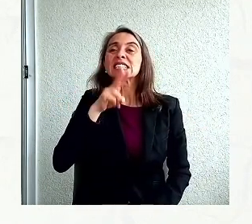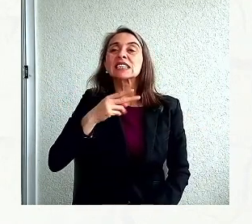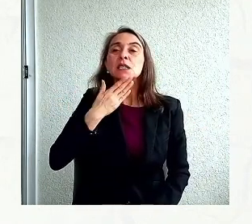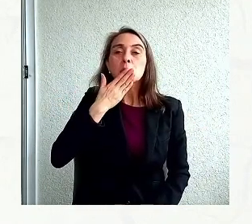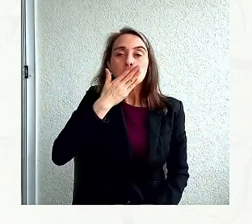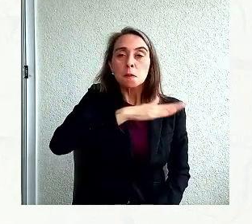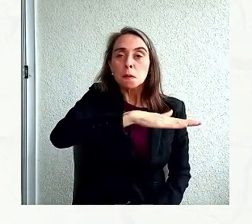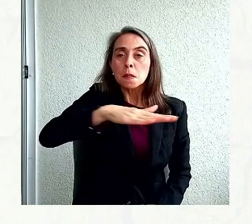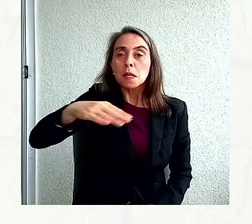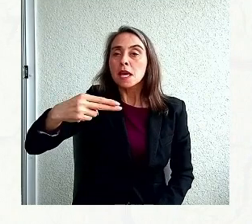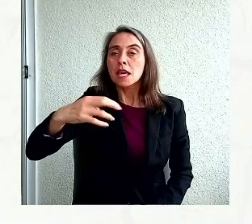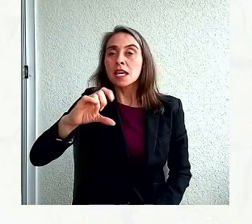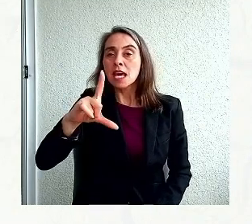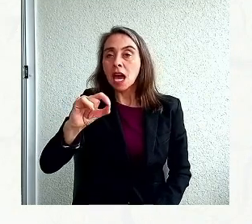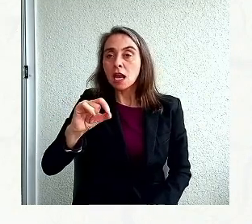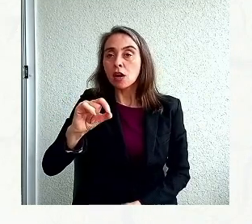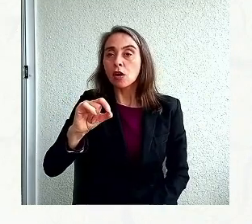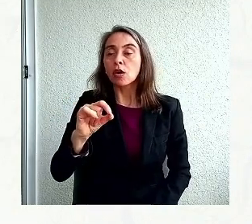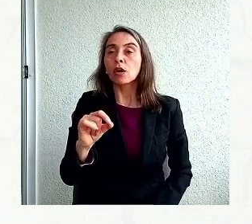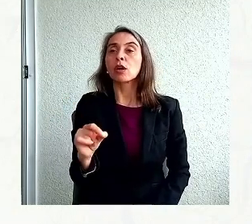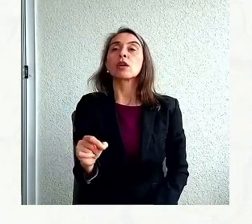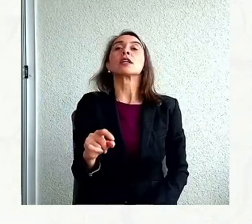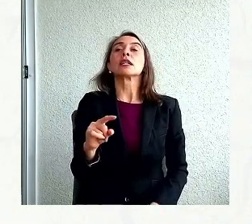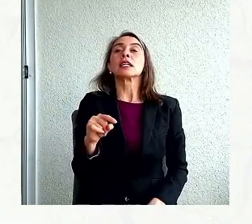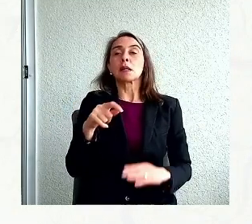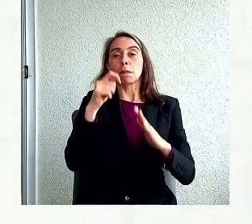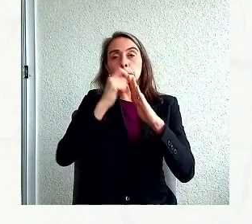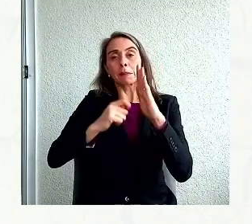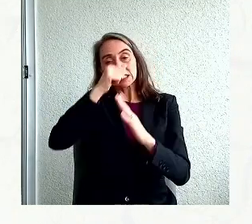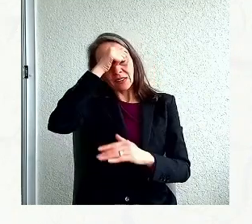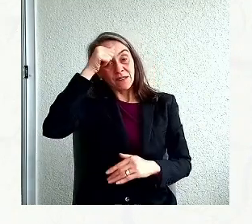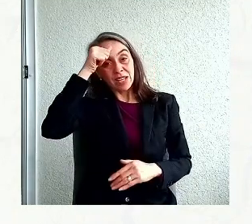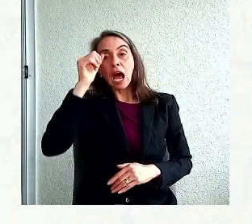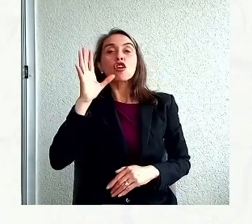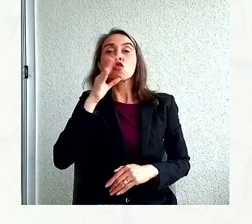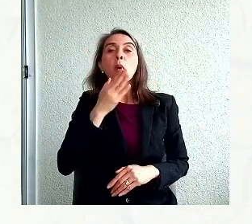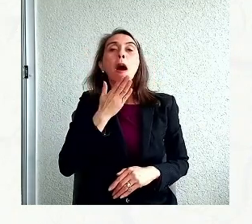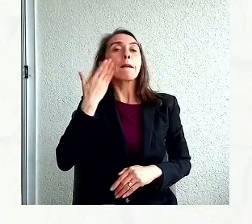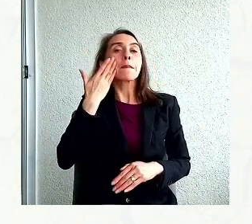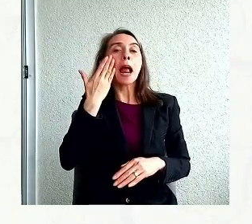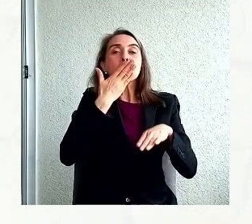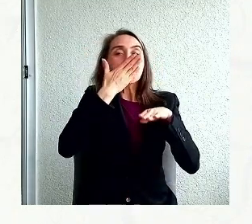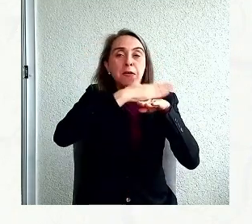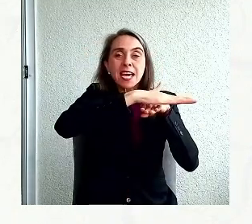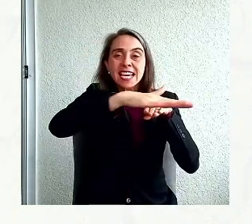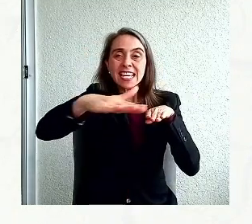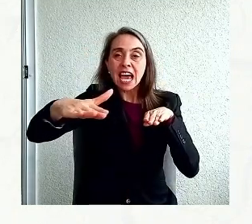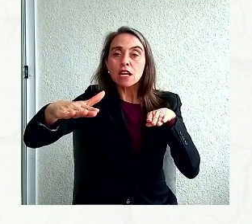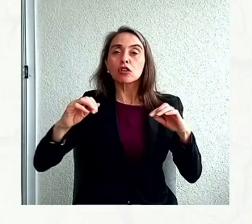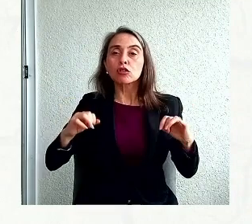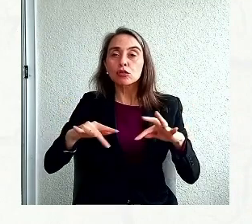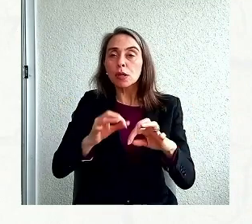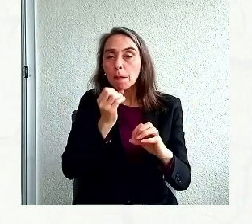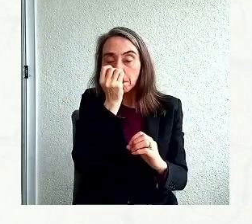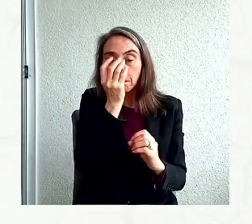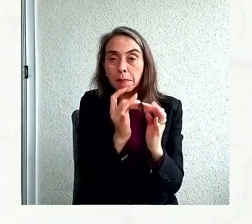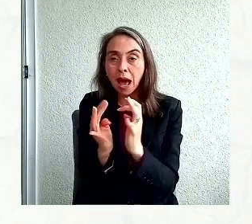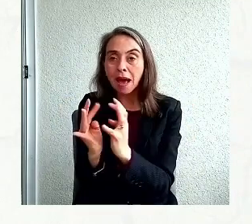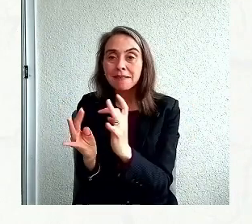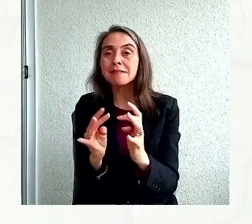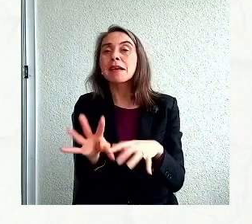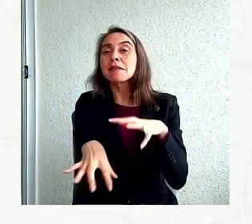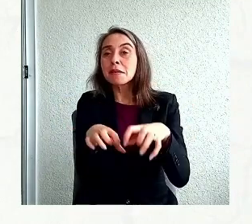el verano y que permiten que sean colonizadas por organismos. Aquí está la península, aquí están las islas Shetland del